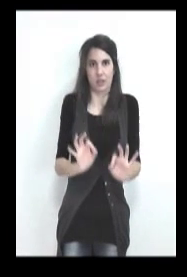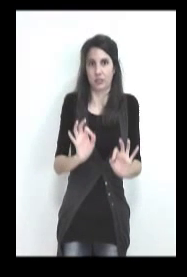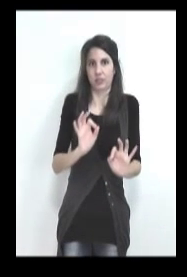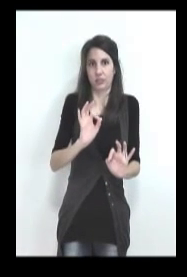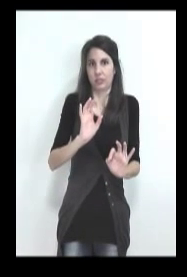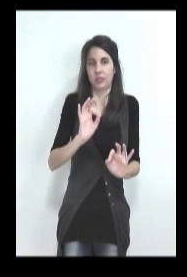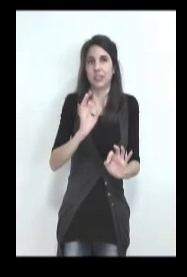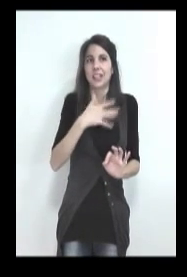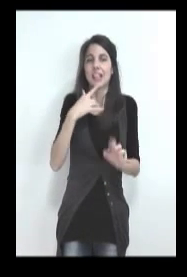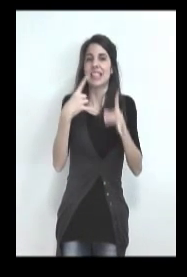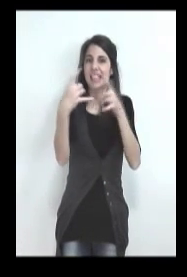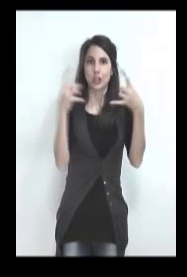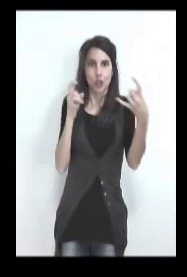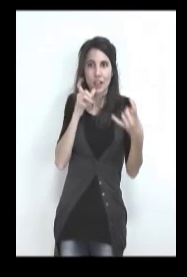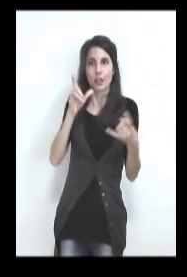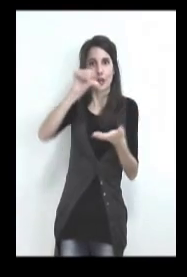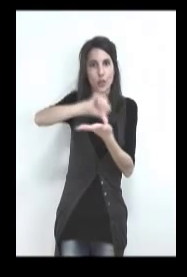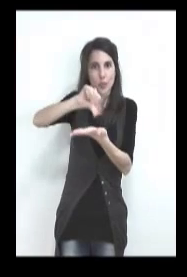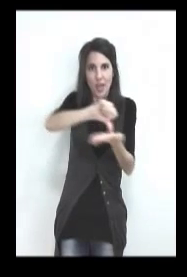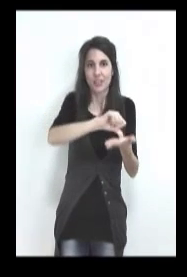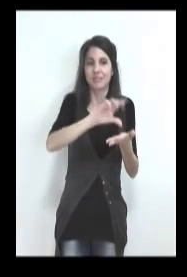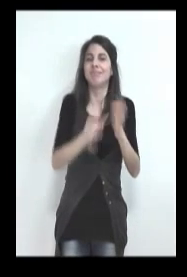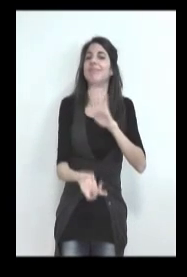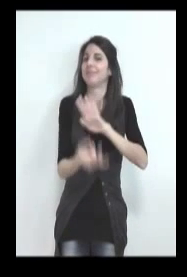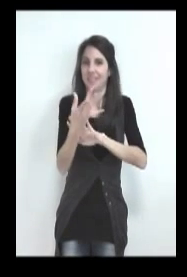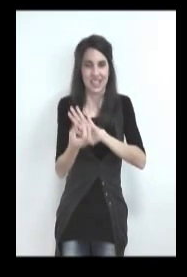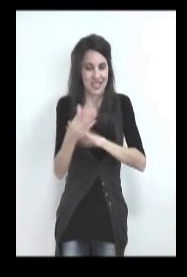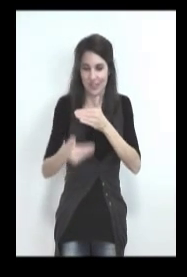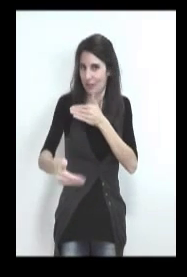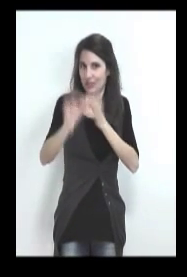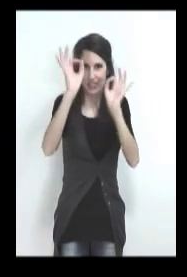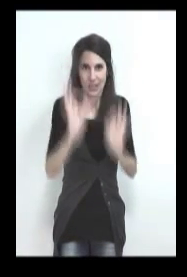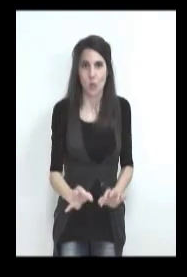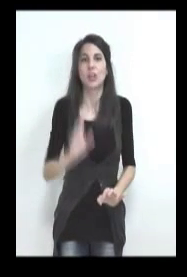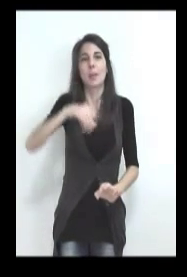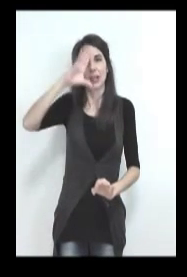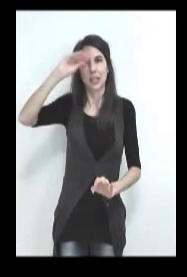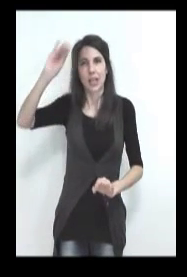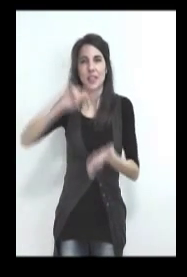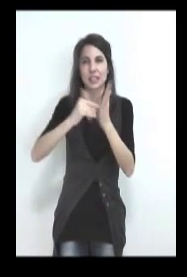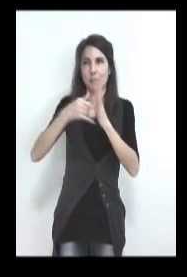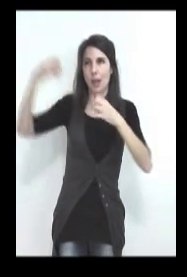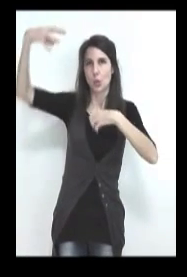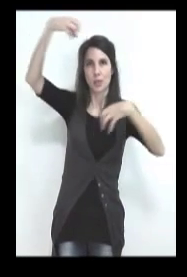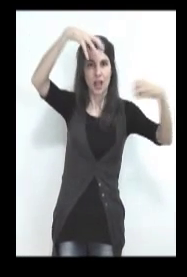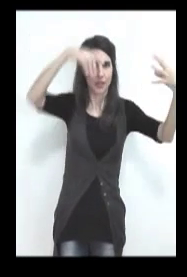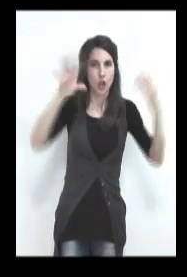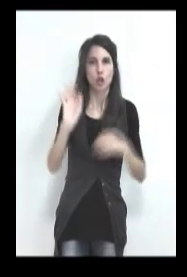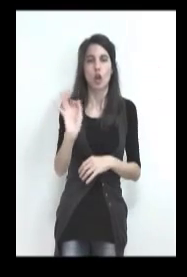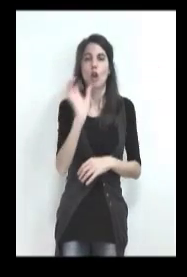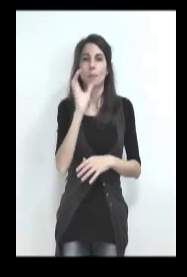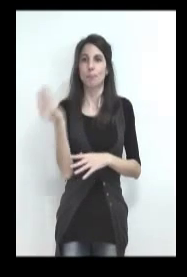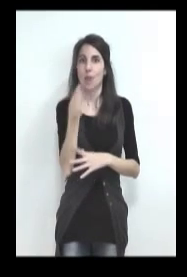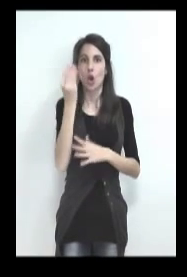la sensorización de las ciudades se va a producir sí o sí, la inteligencia en la gestión de la iluminación también, la mejora de los usos de